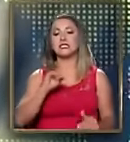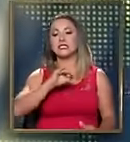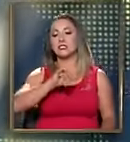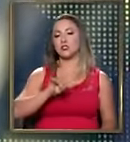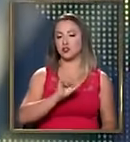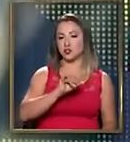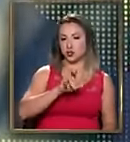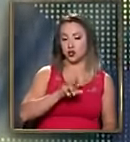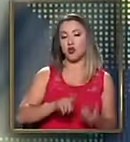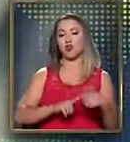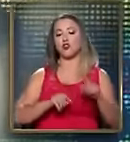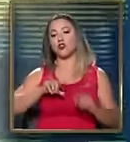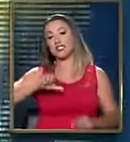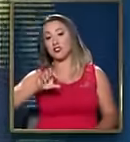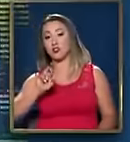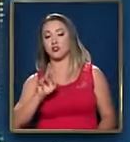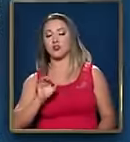el Bori.